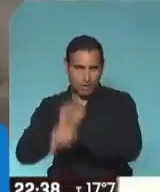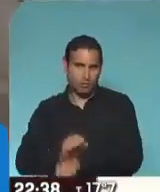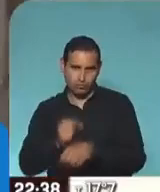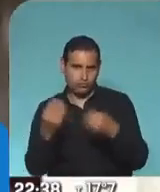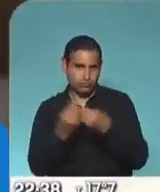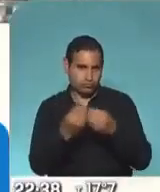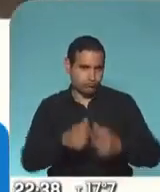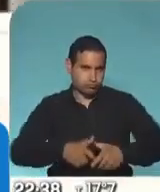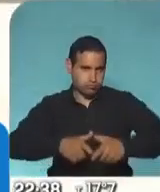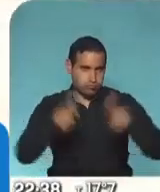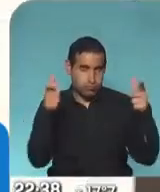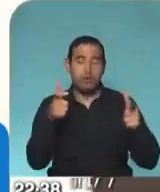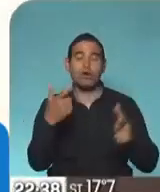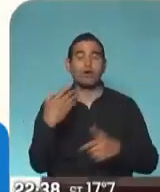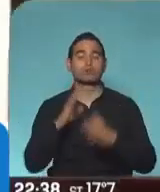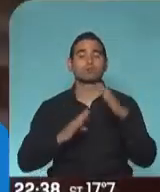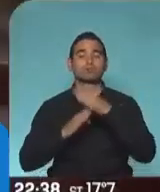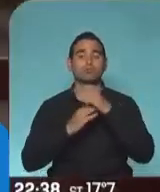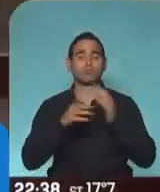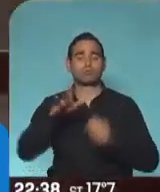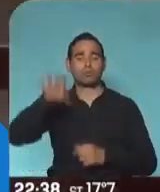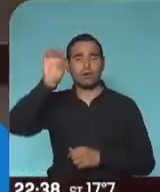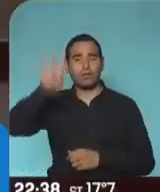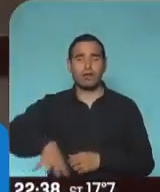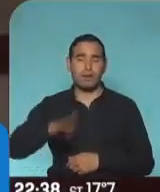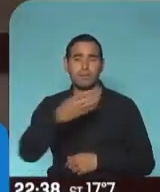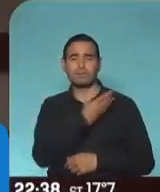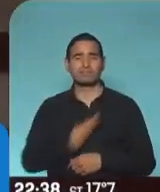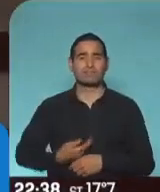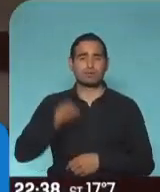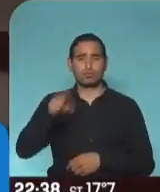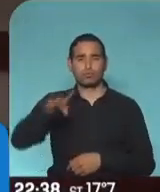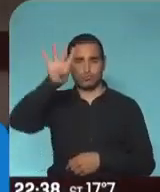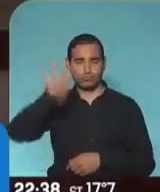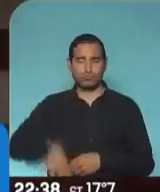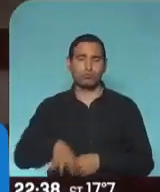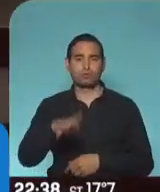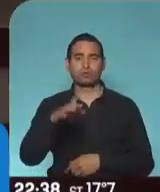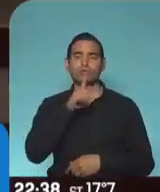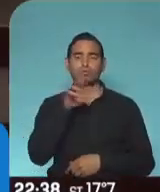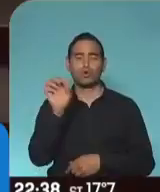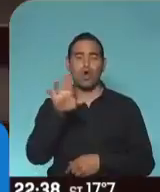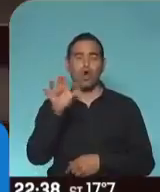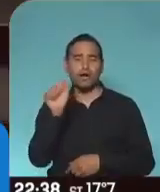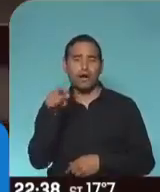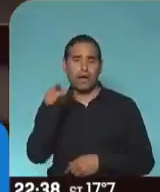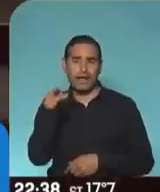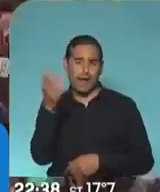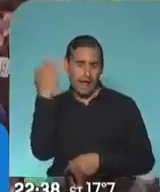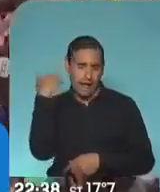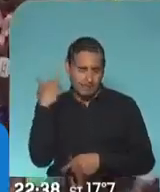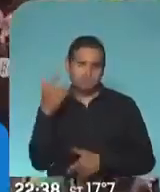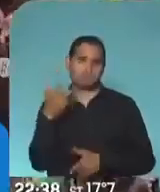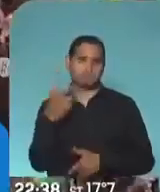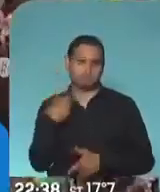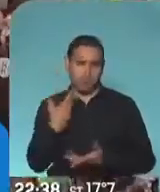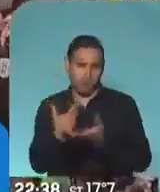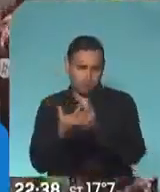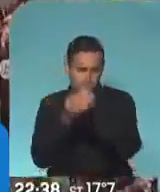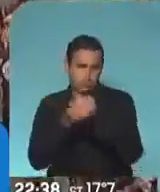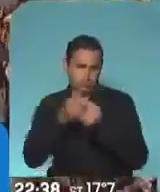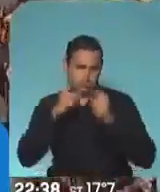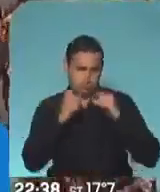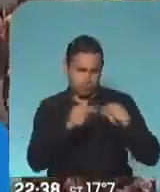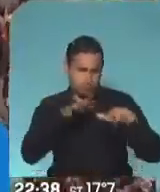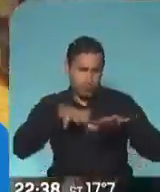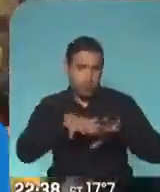reacción, la dirigencia catalana, encabezada por el presidente de la Generalitat, Quim Torra, quien desde un principio respaldó las